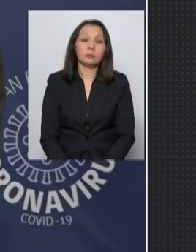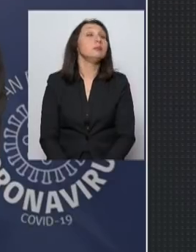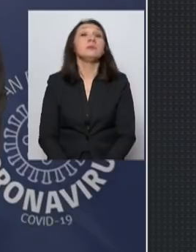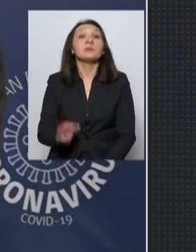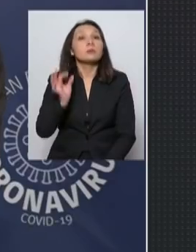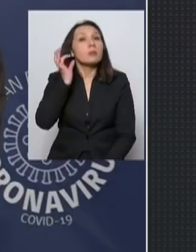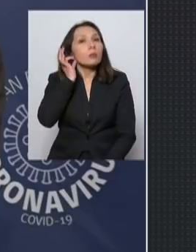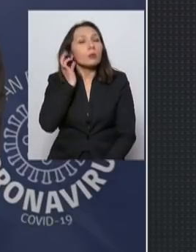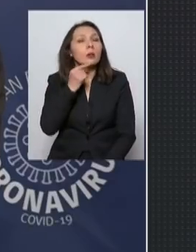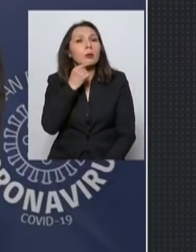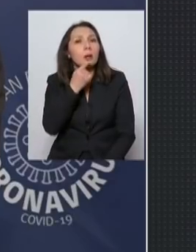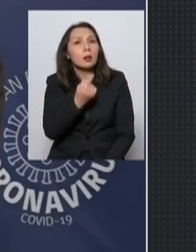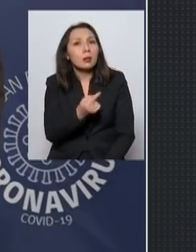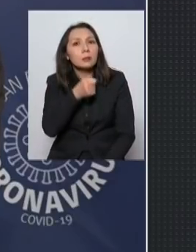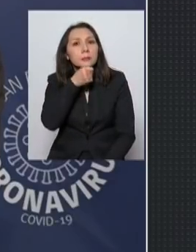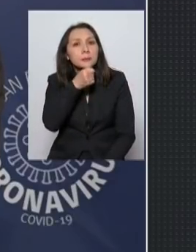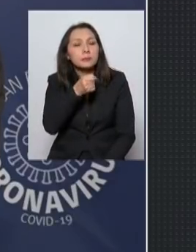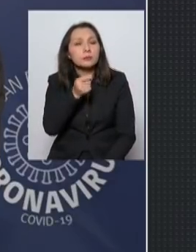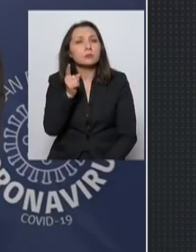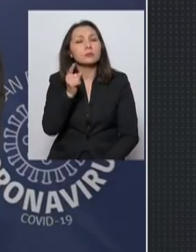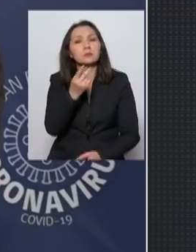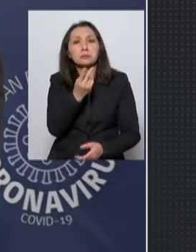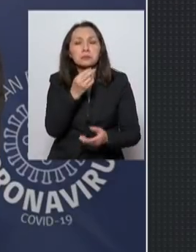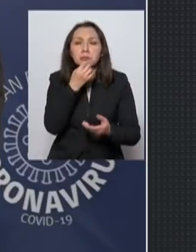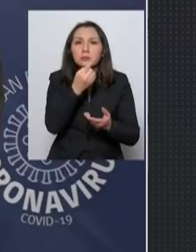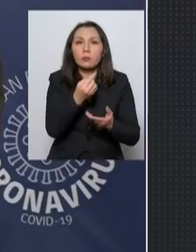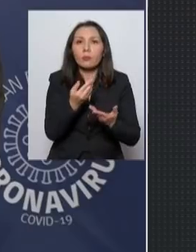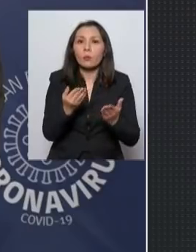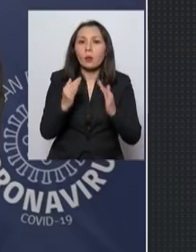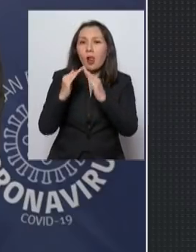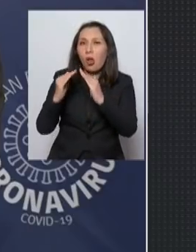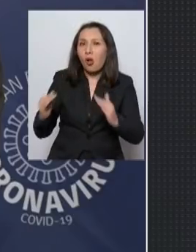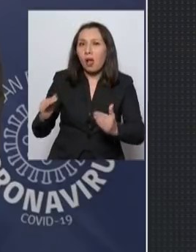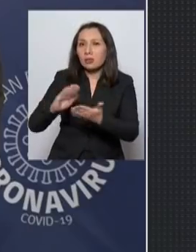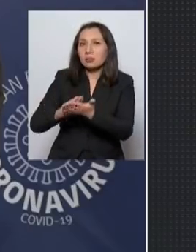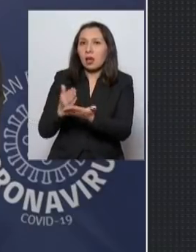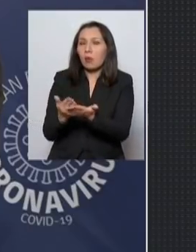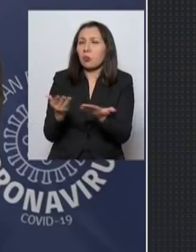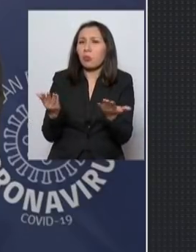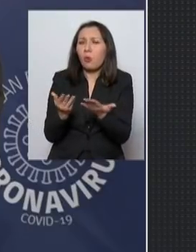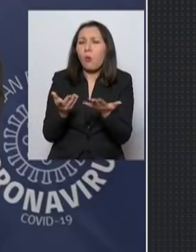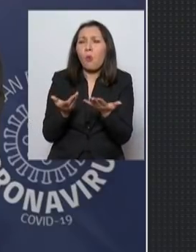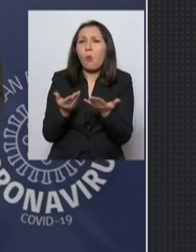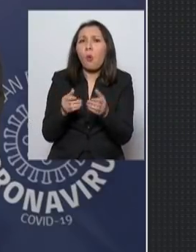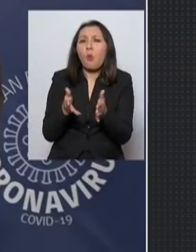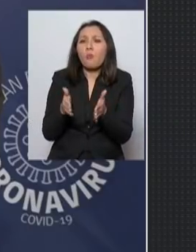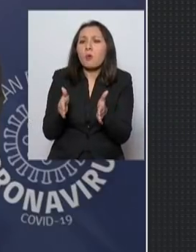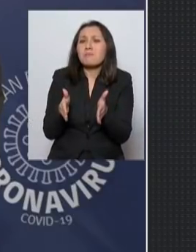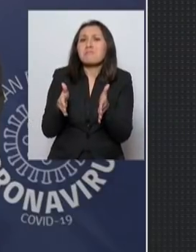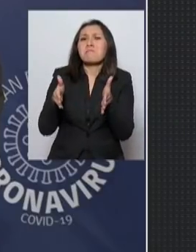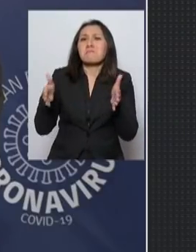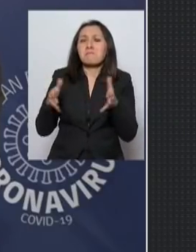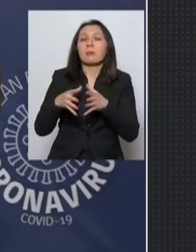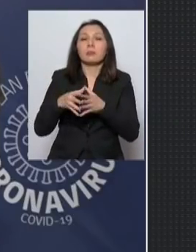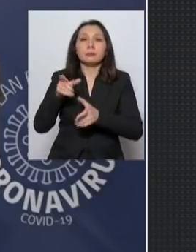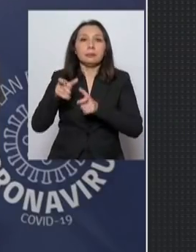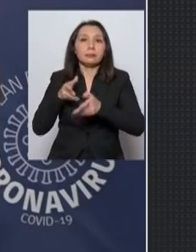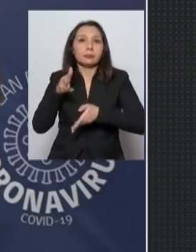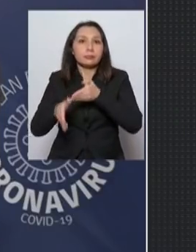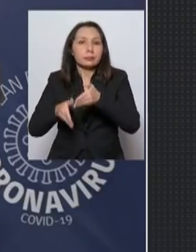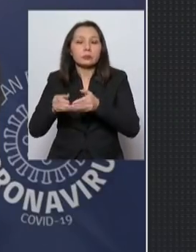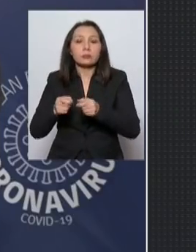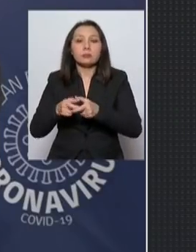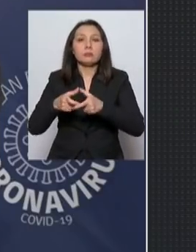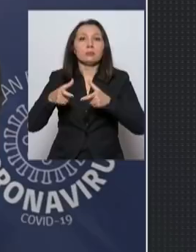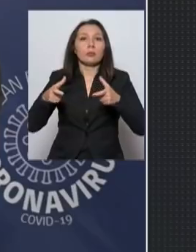Ministro o subsecretario, respecto de las residencias sanitarias, quisiera saber cómo se va a ampliar esta capacidad, cuánto va a